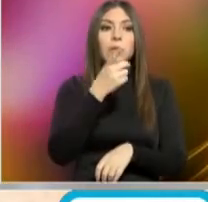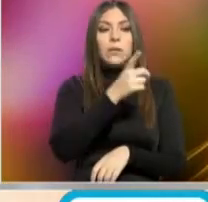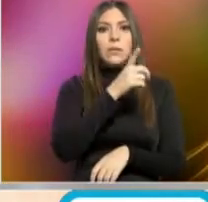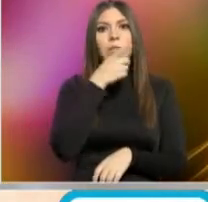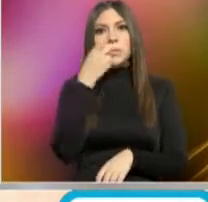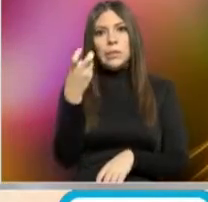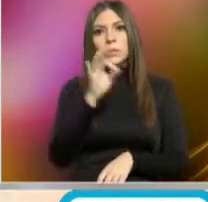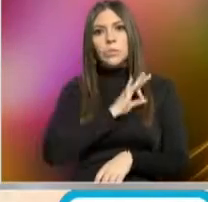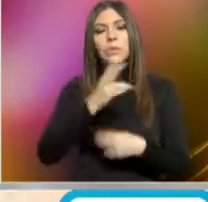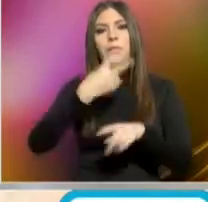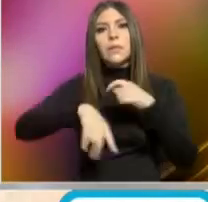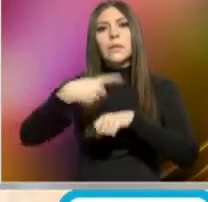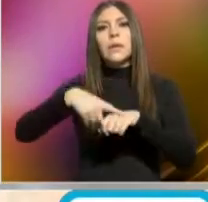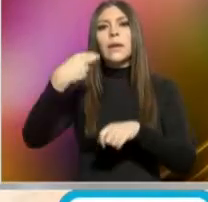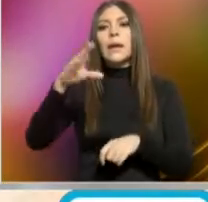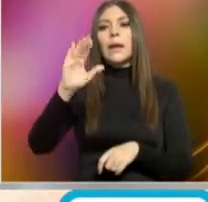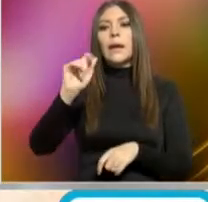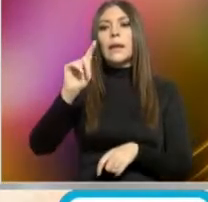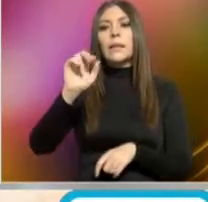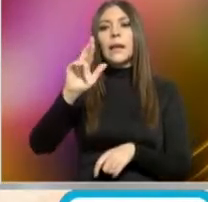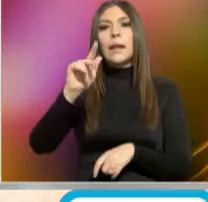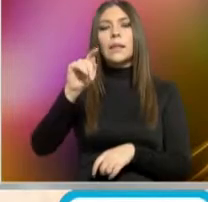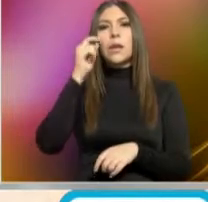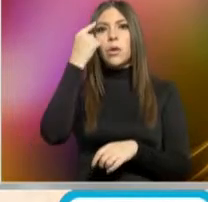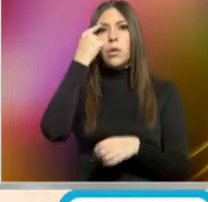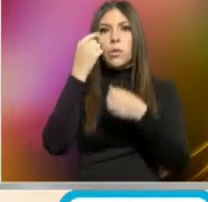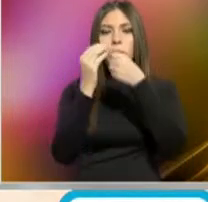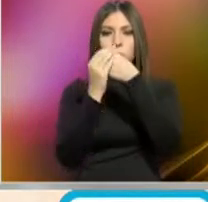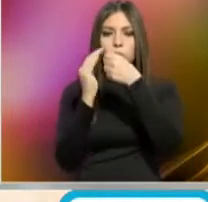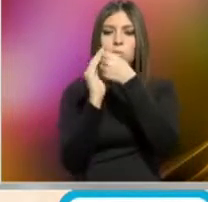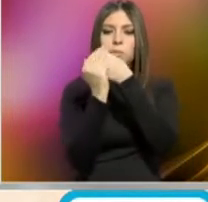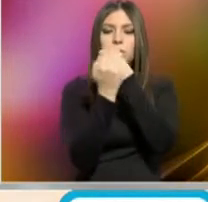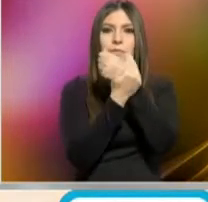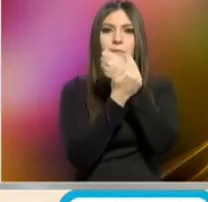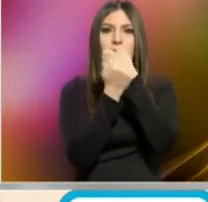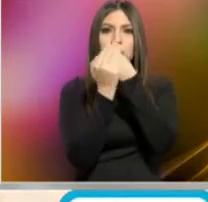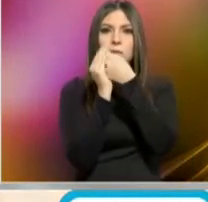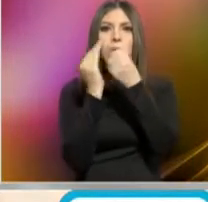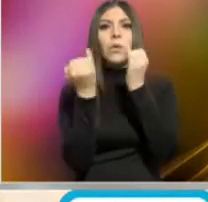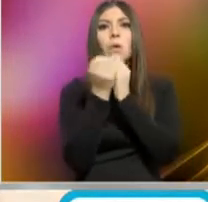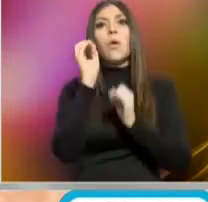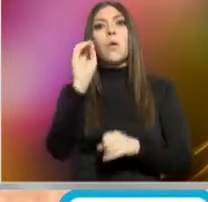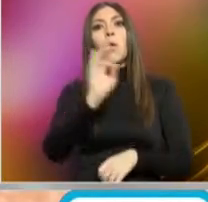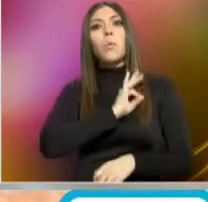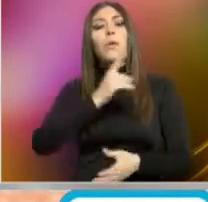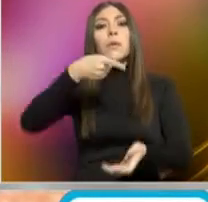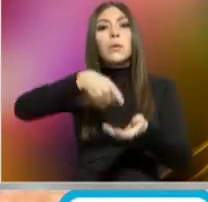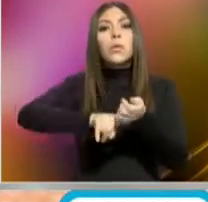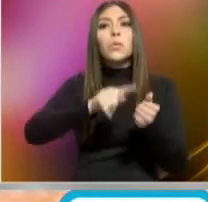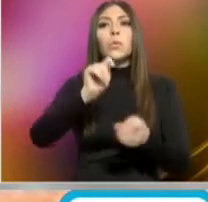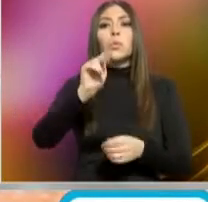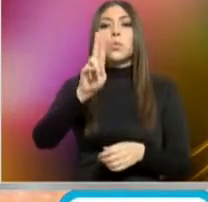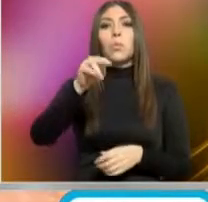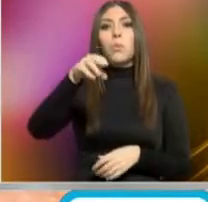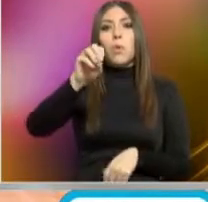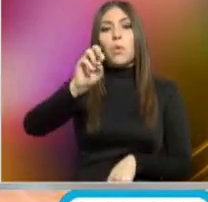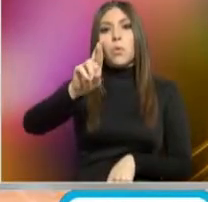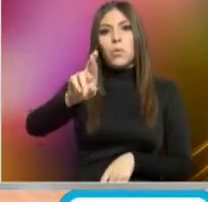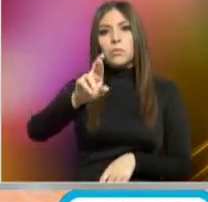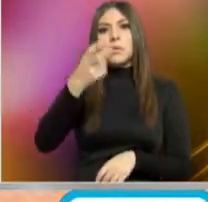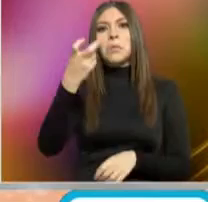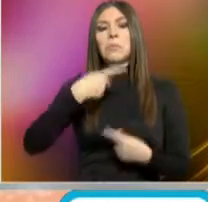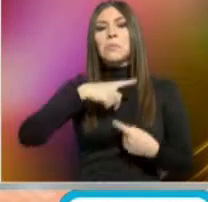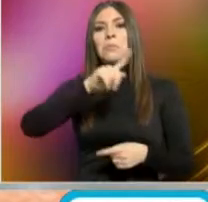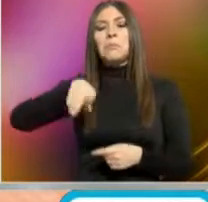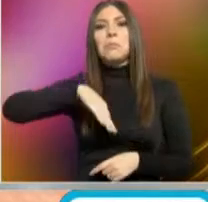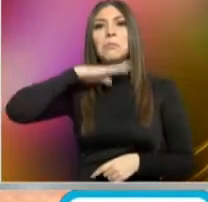de los casos, puede ser algo tan grave como un tumor dentro del ojo, que es algo también muy común y pasa desapercibido. Entonces, valdría la pena,